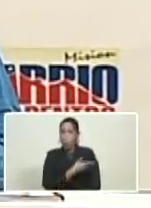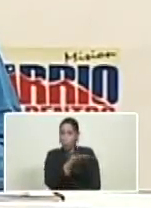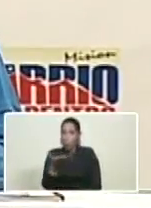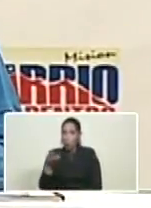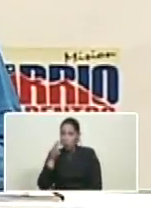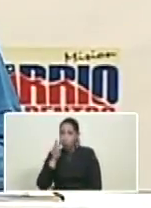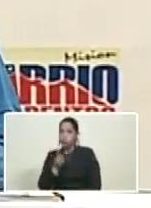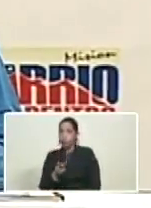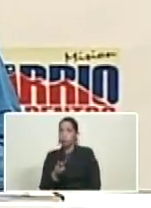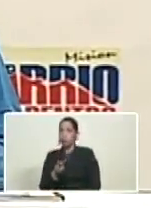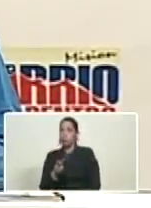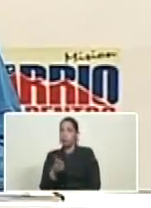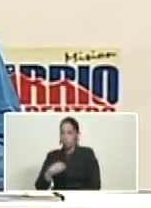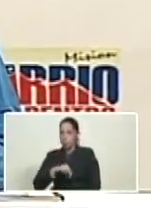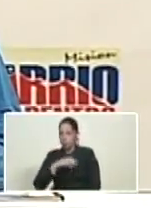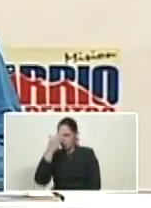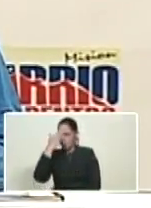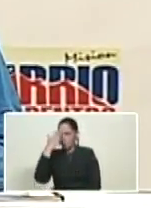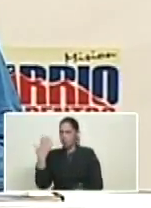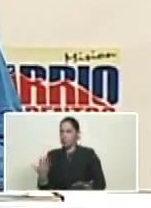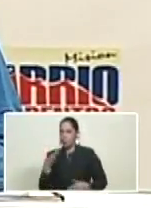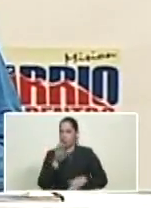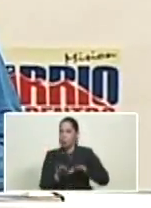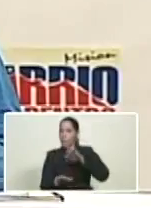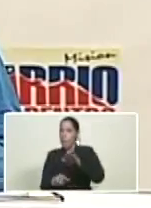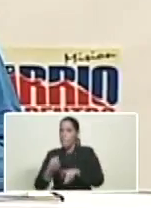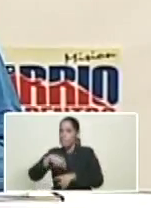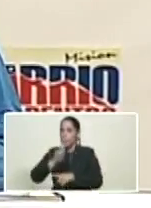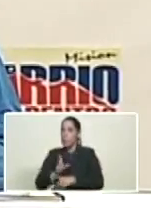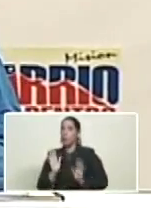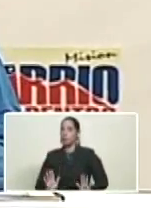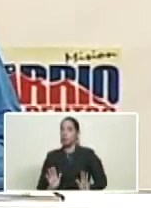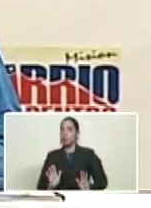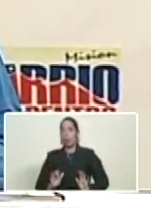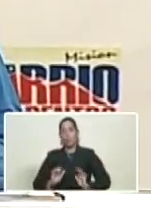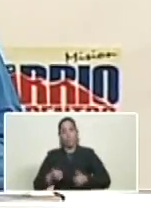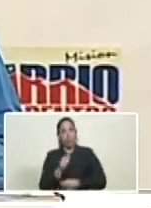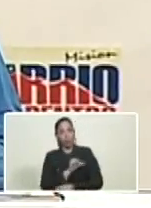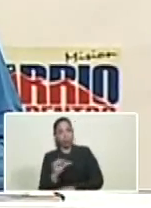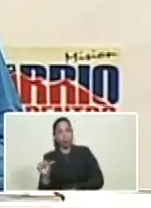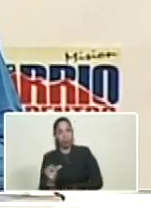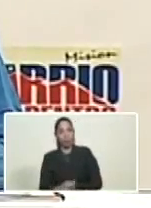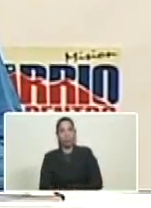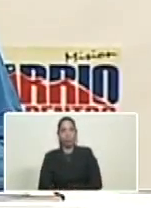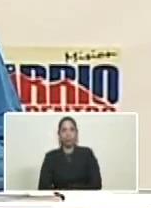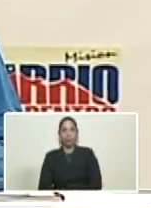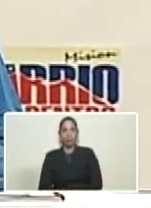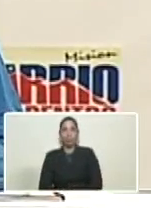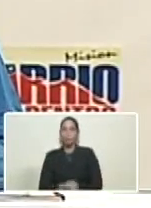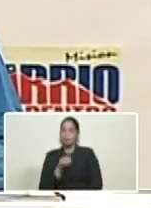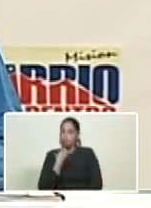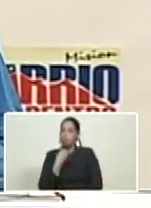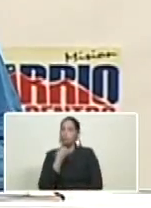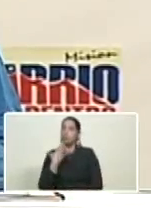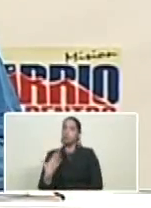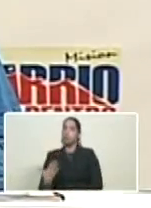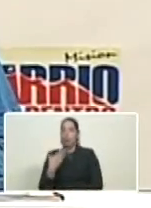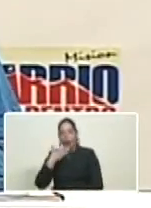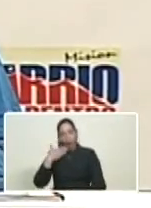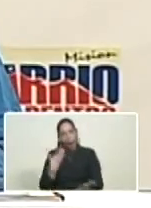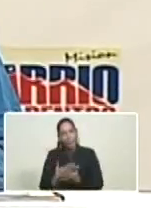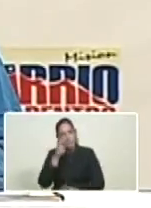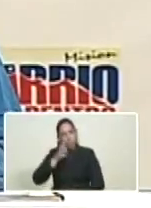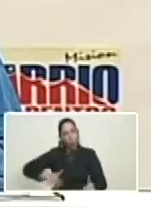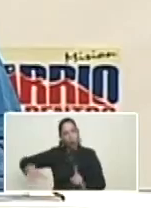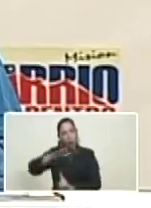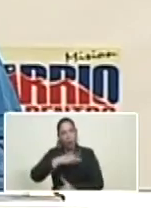lograr. Hemos tomado el primer paso y hemos arrancado esta semana, hemos arrancado bien. Le agradezco al pueblo su